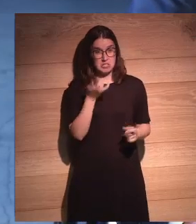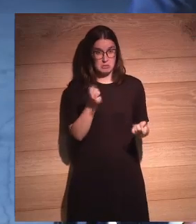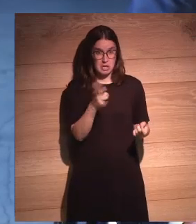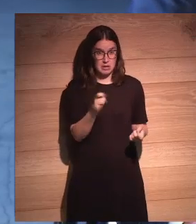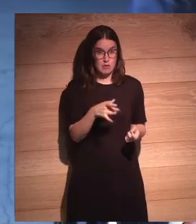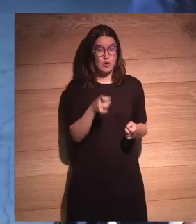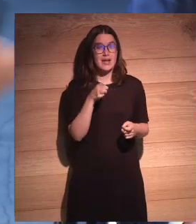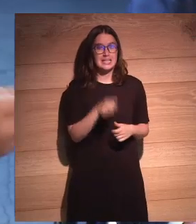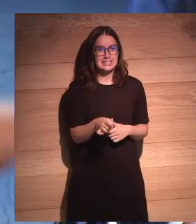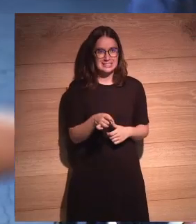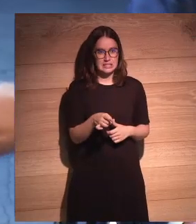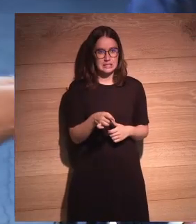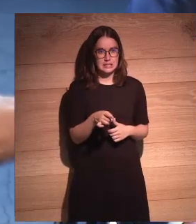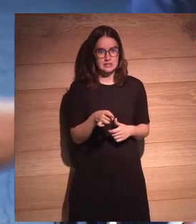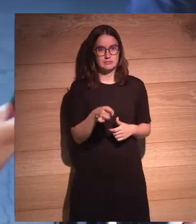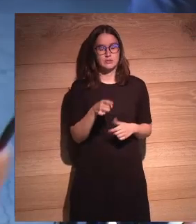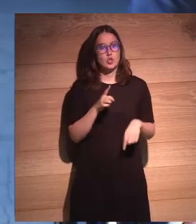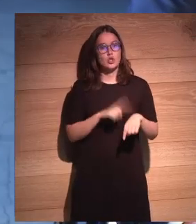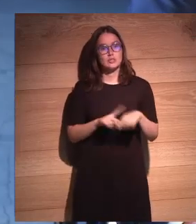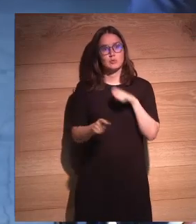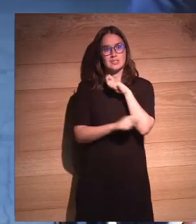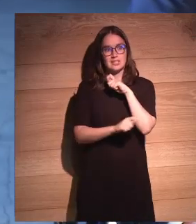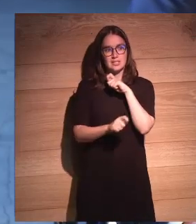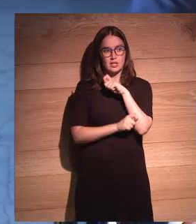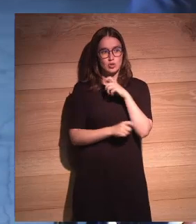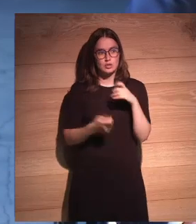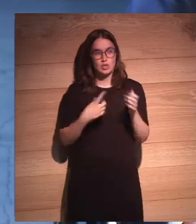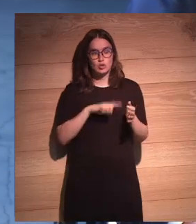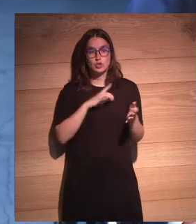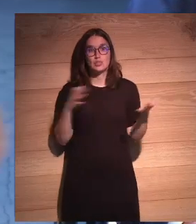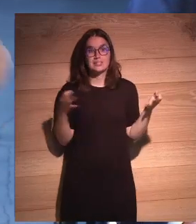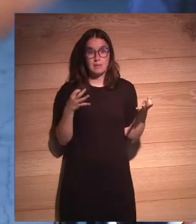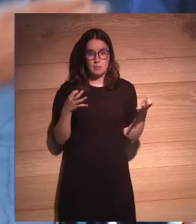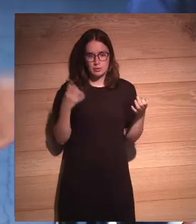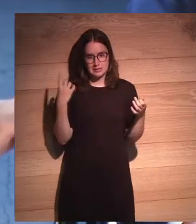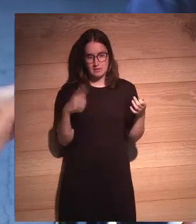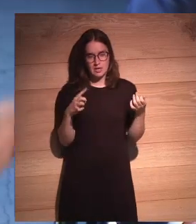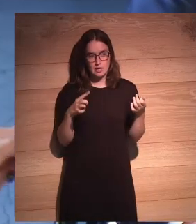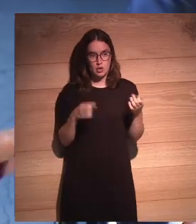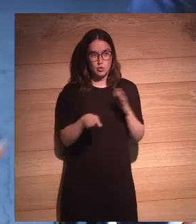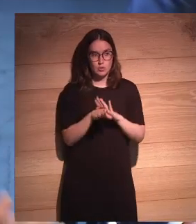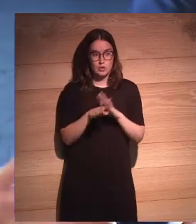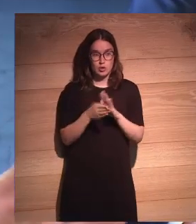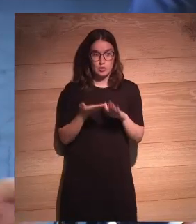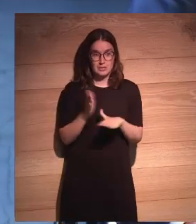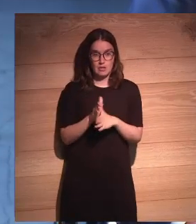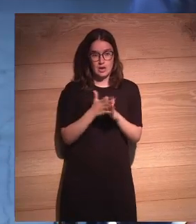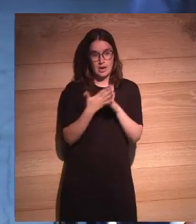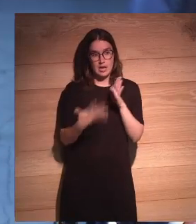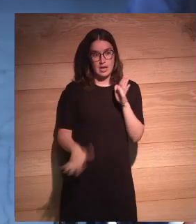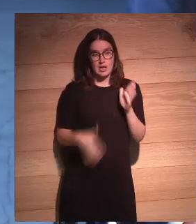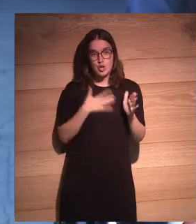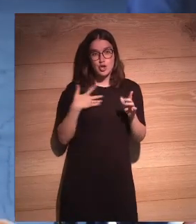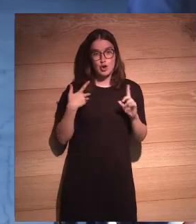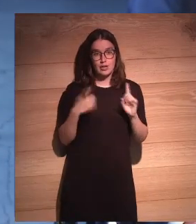tiempo. Son los tiempos estratégicos que debemos de considerar. Y siguiendo con la presentación, y no quiero extenderme mucho